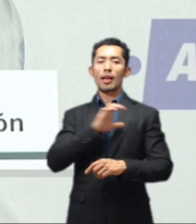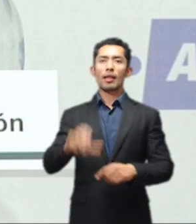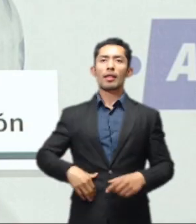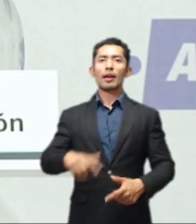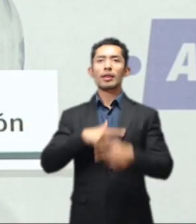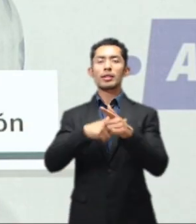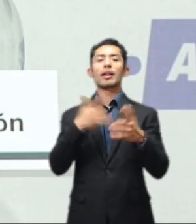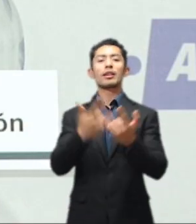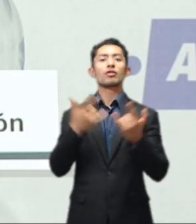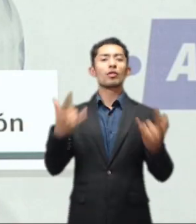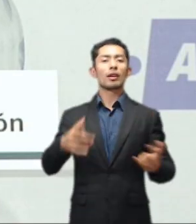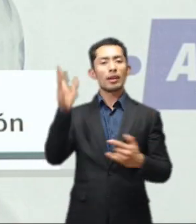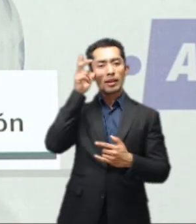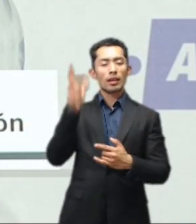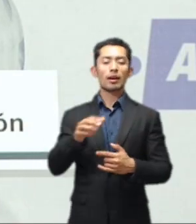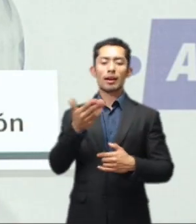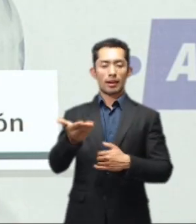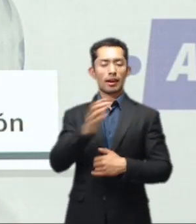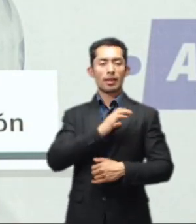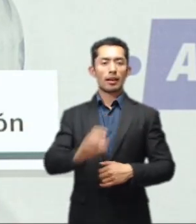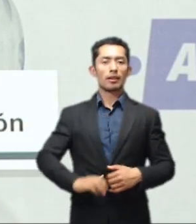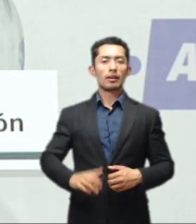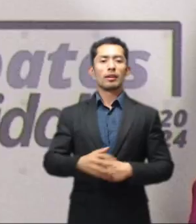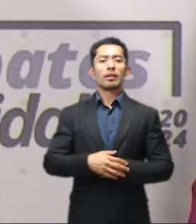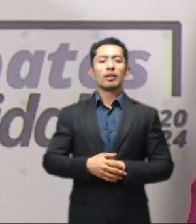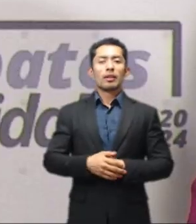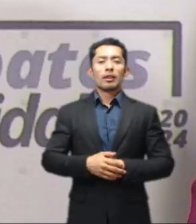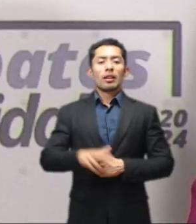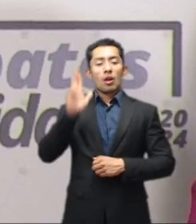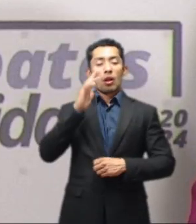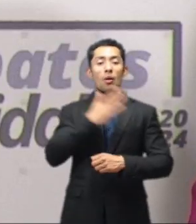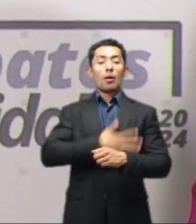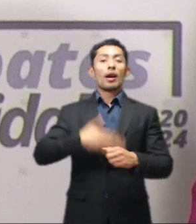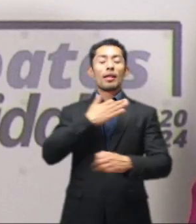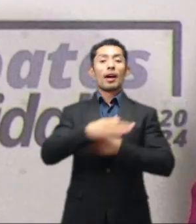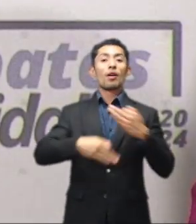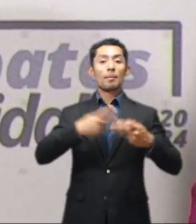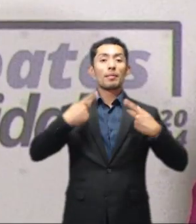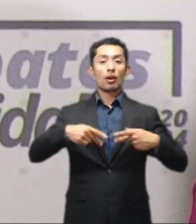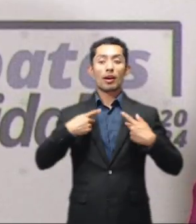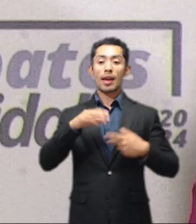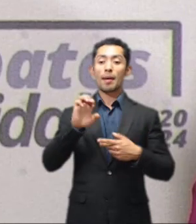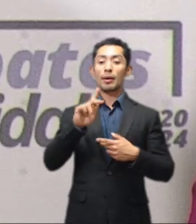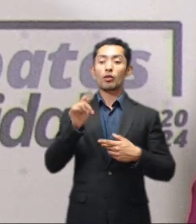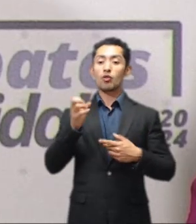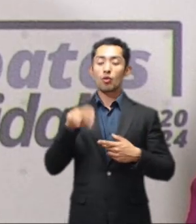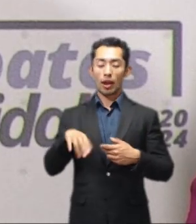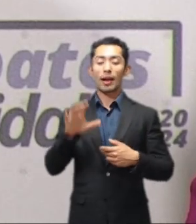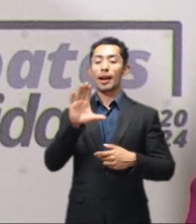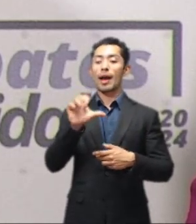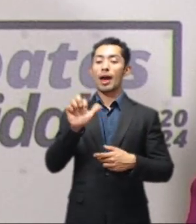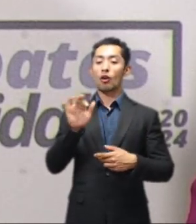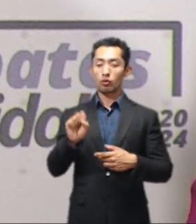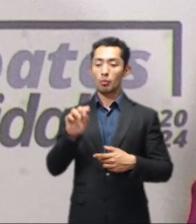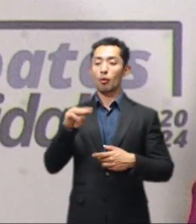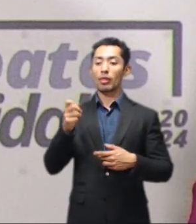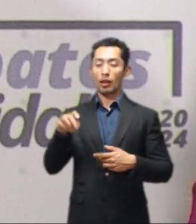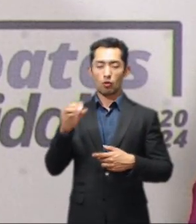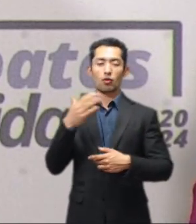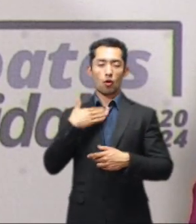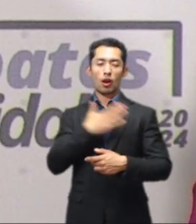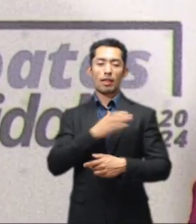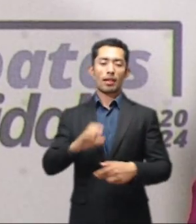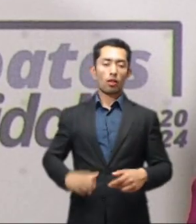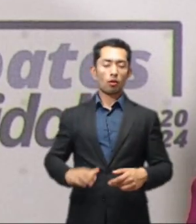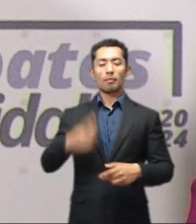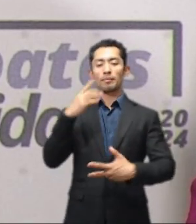Seguiremos haciendo historia en Hidalgo adelante candidato Hola muy buenas tardes a todos los ciudadanos de paso yucan Carlos Montaño Rodríguez candidato por